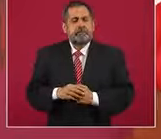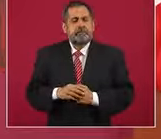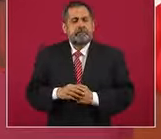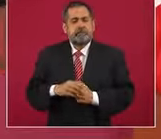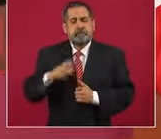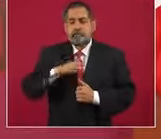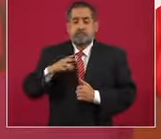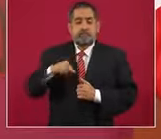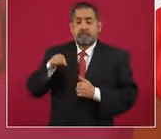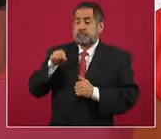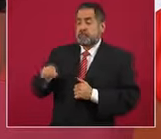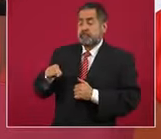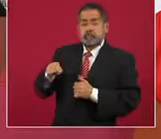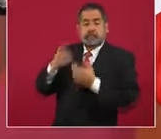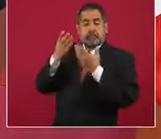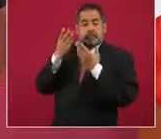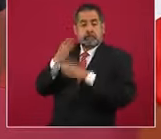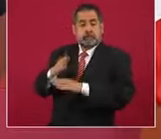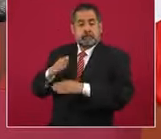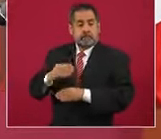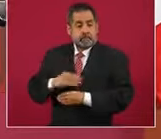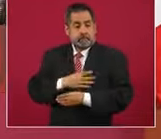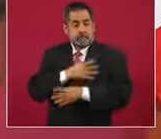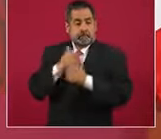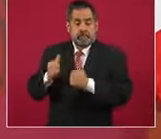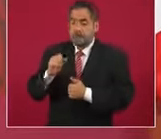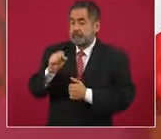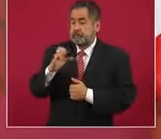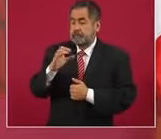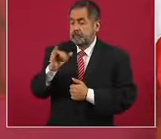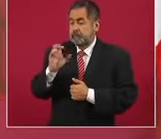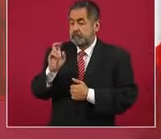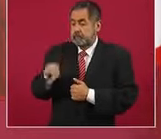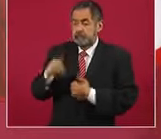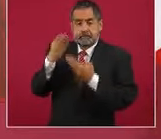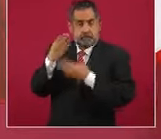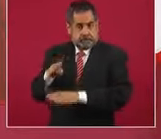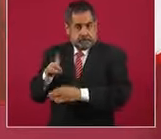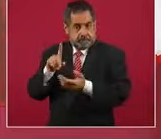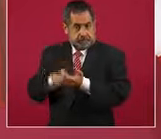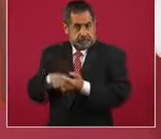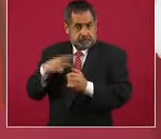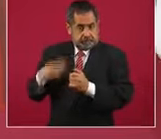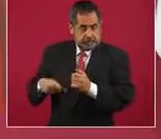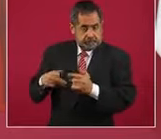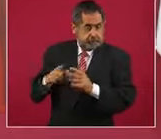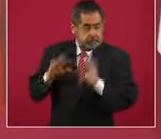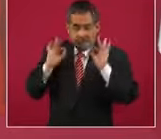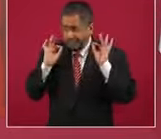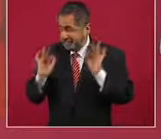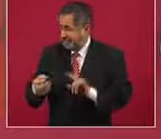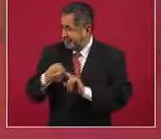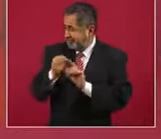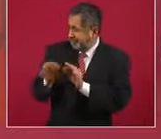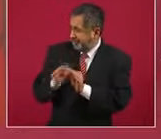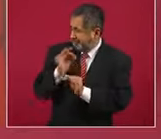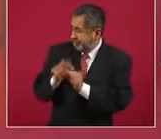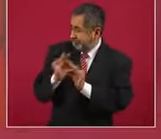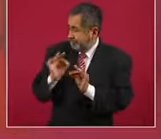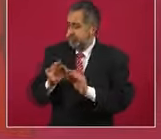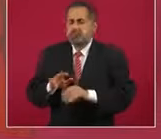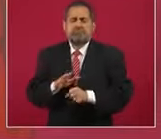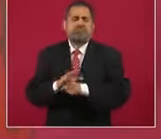teniendo el Banco del Bienestar ya operando a toda su capacidad,